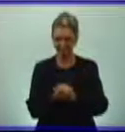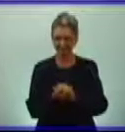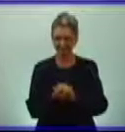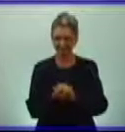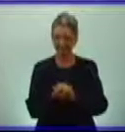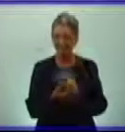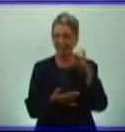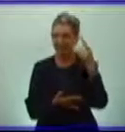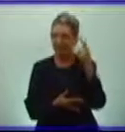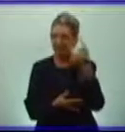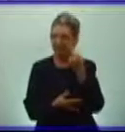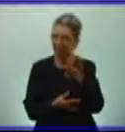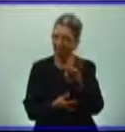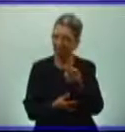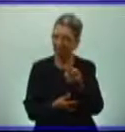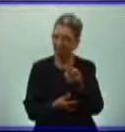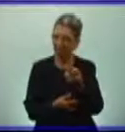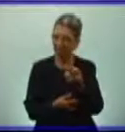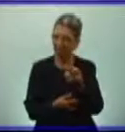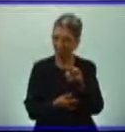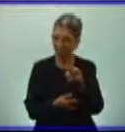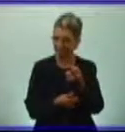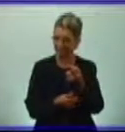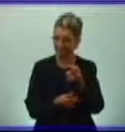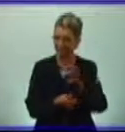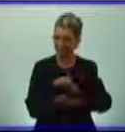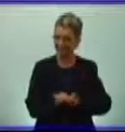¿Y la Palma Real? ¿La observan?